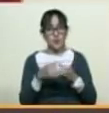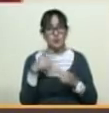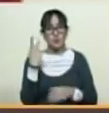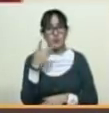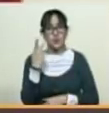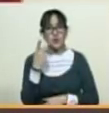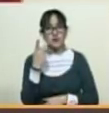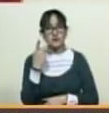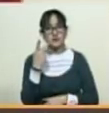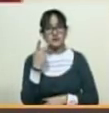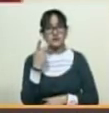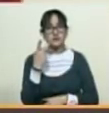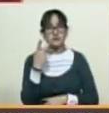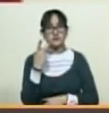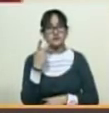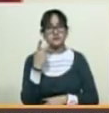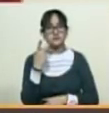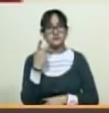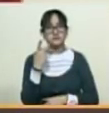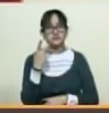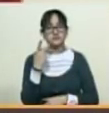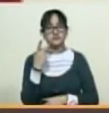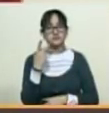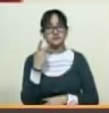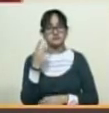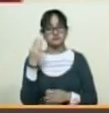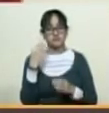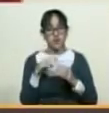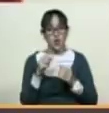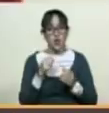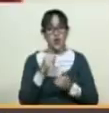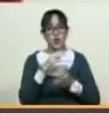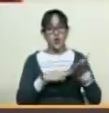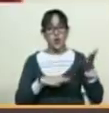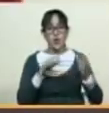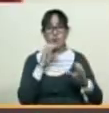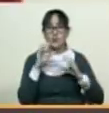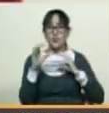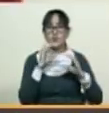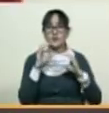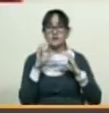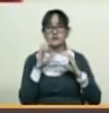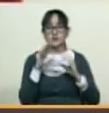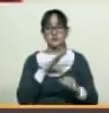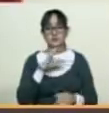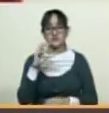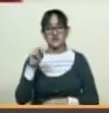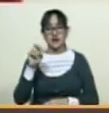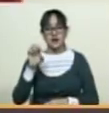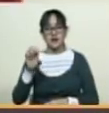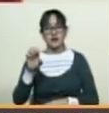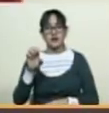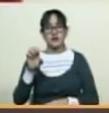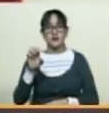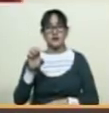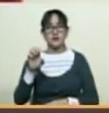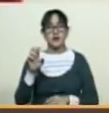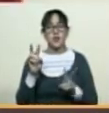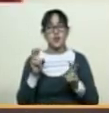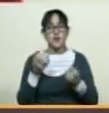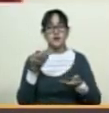y candidatos enviaron comunicaciones al Consejo Nacional Electoral haciendo